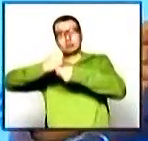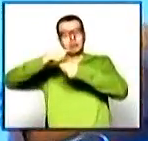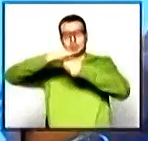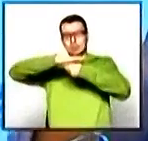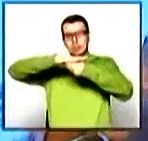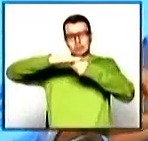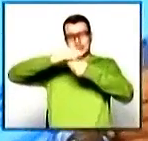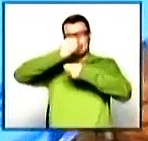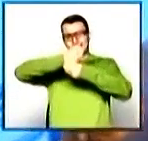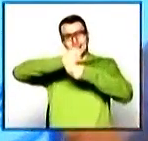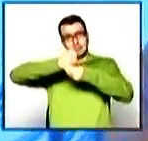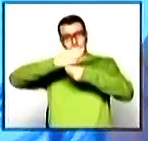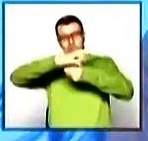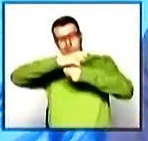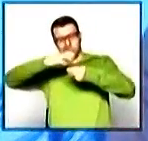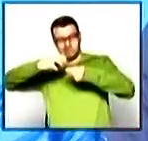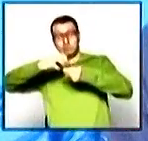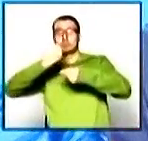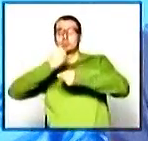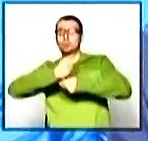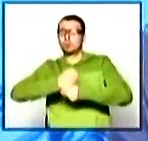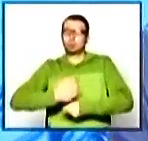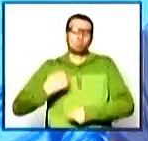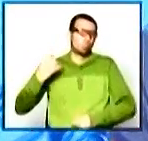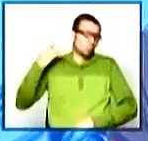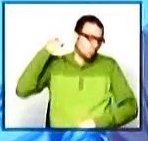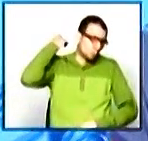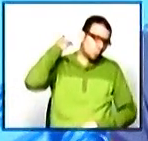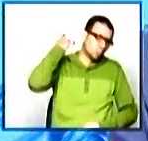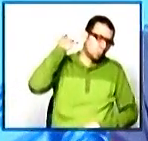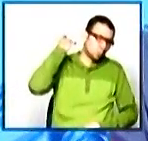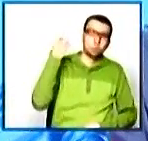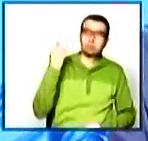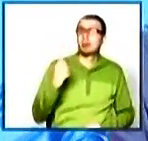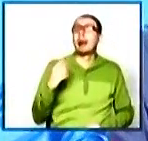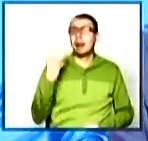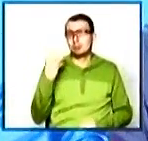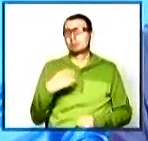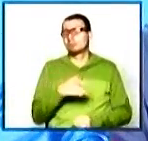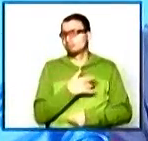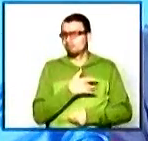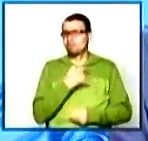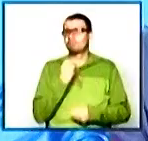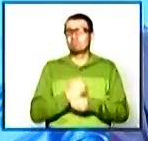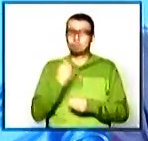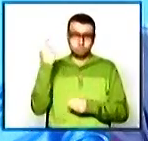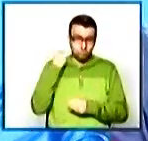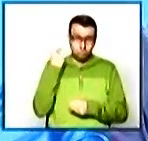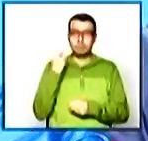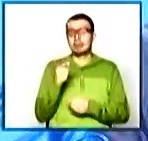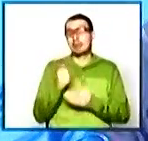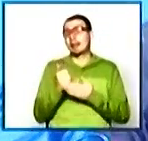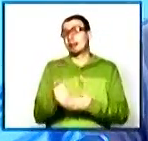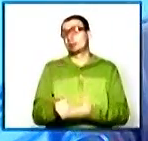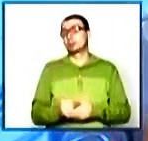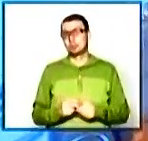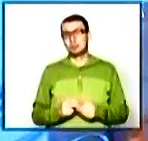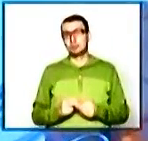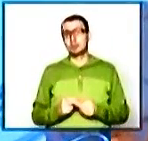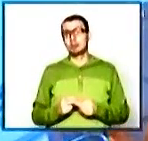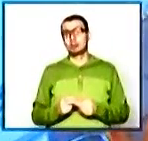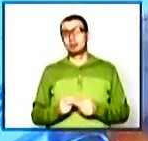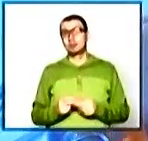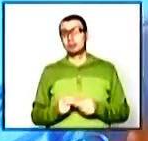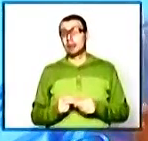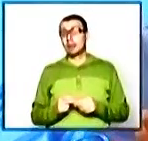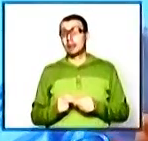musculares jalan esos huesos y termina produciendo cierta compresión a nivel neurológico. Entonces vamos a ver